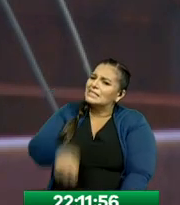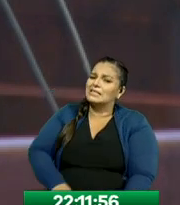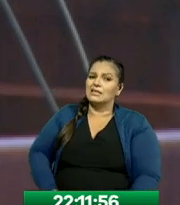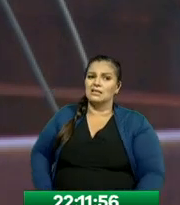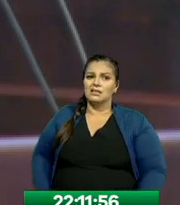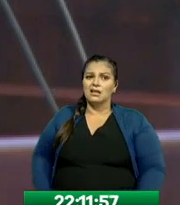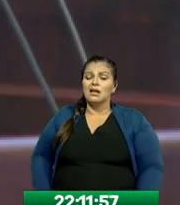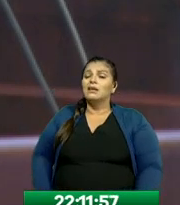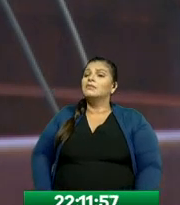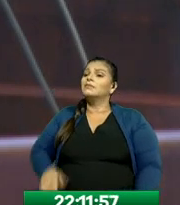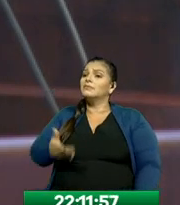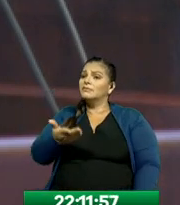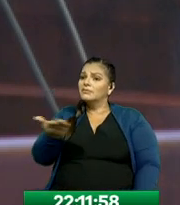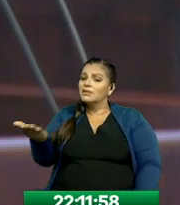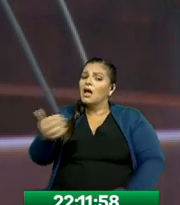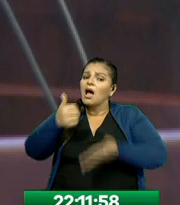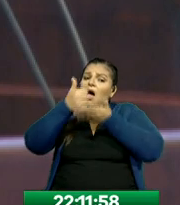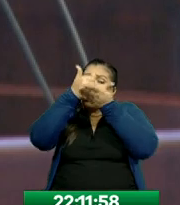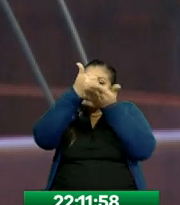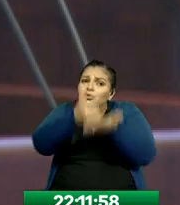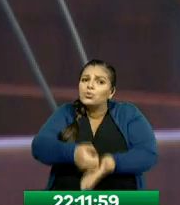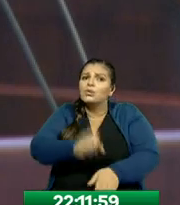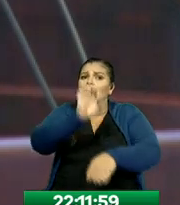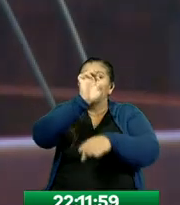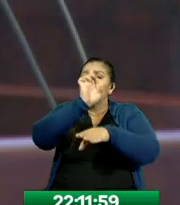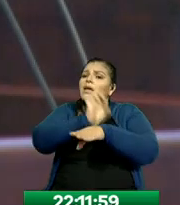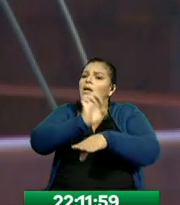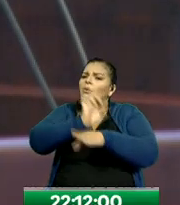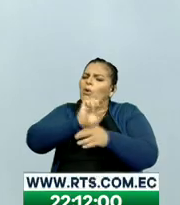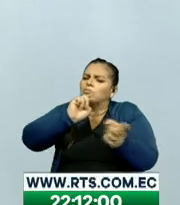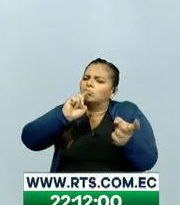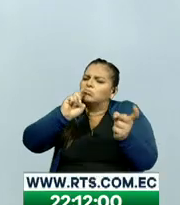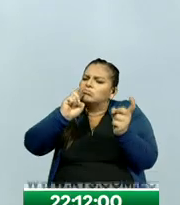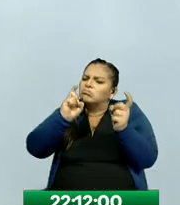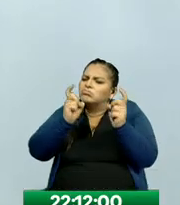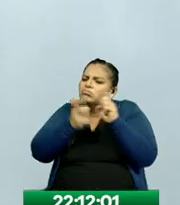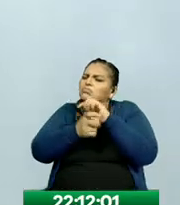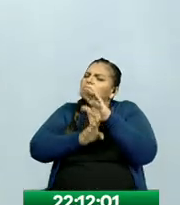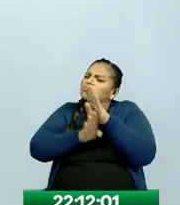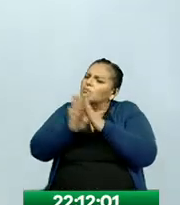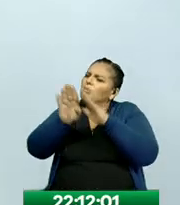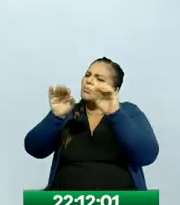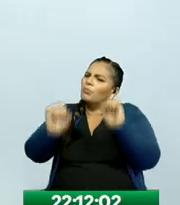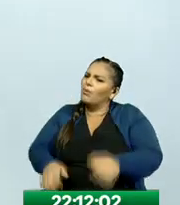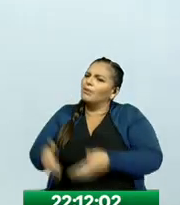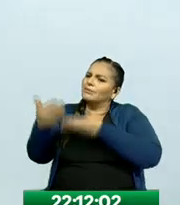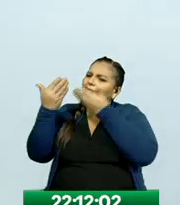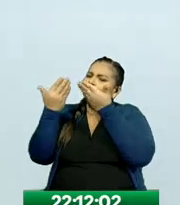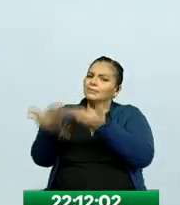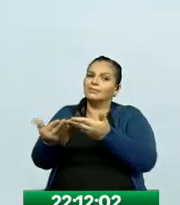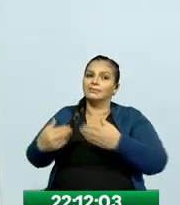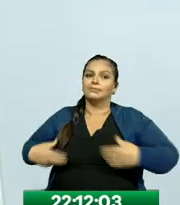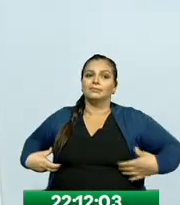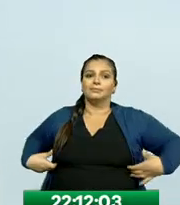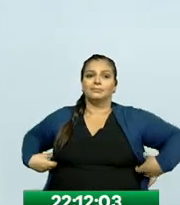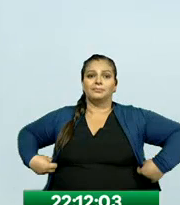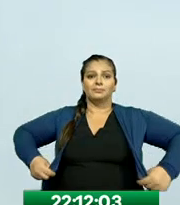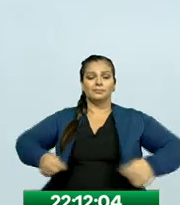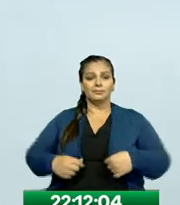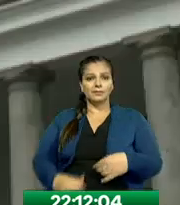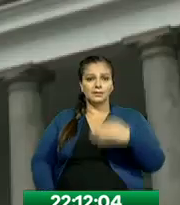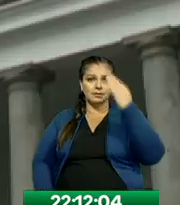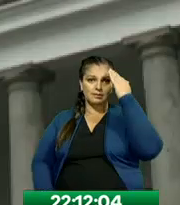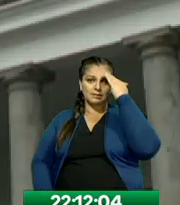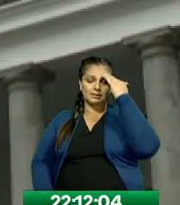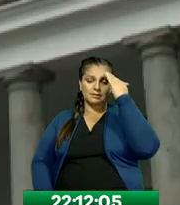la transformación del país. Que el trabajo continuará, dijo Trujillo, en aras de devolverle al país la institucionalidad que fue eliminada, según